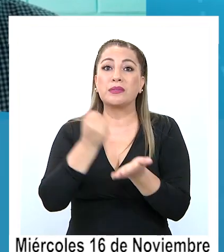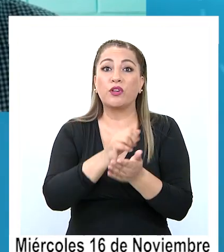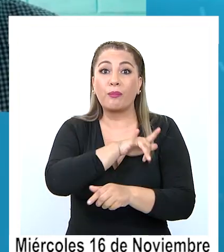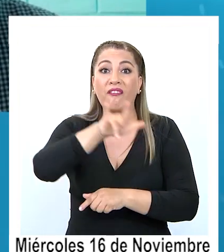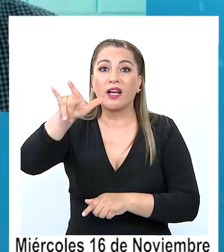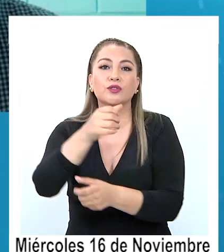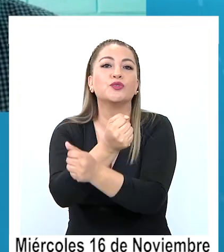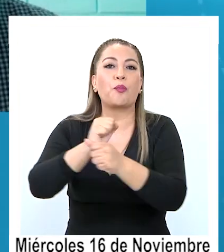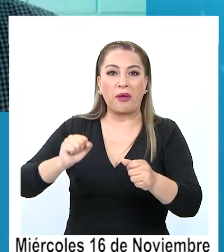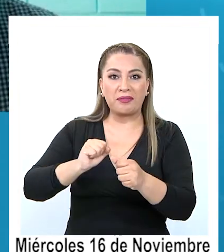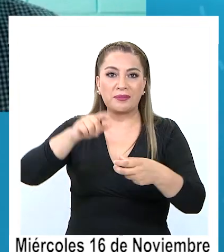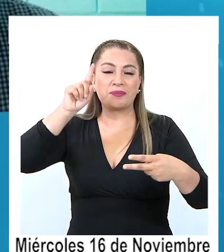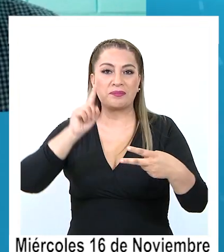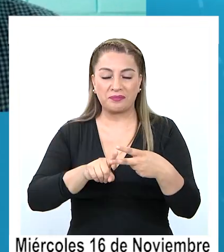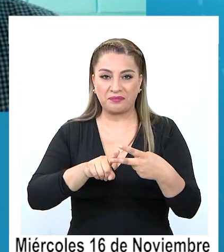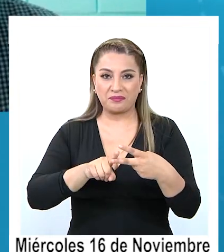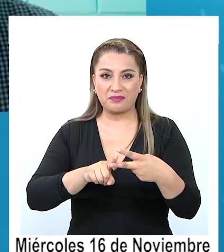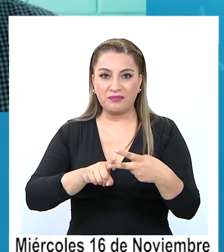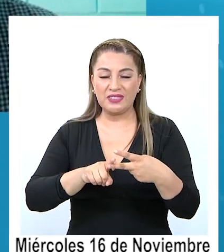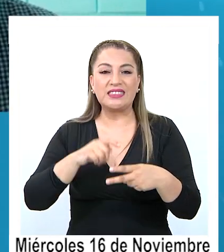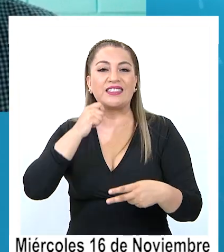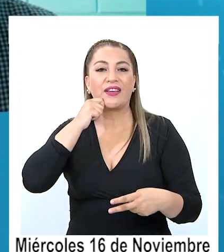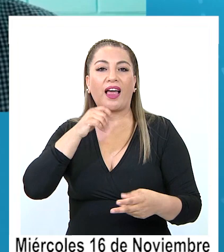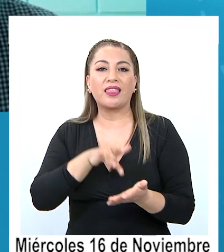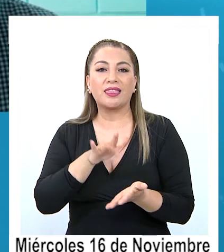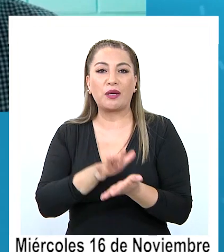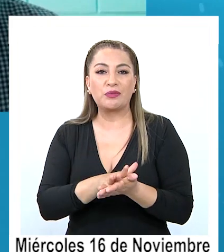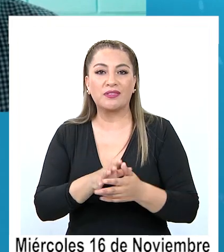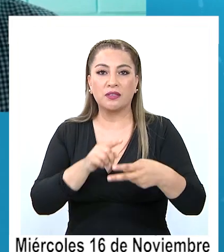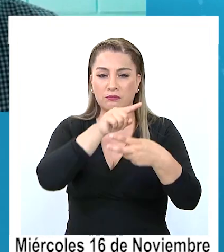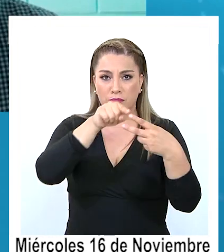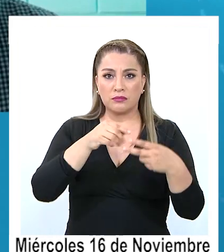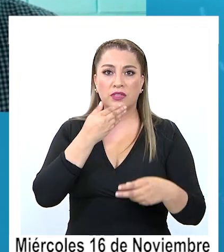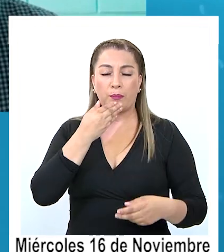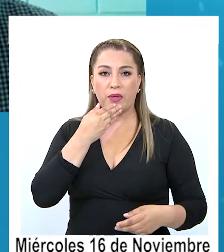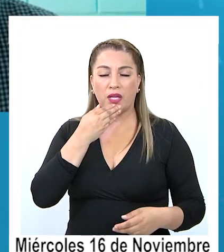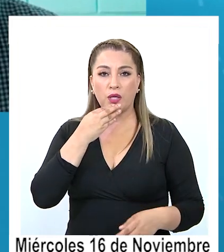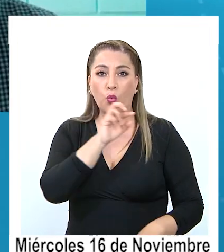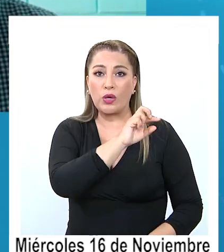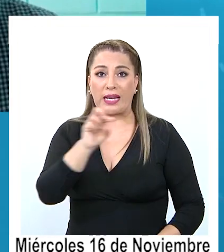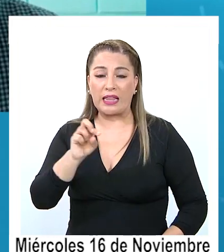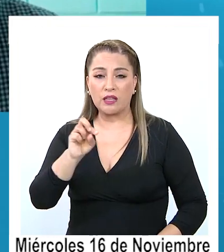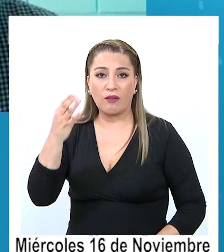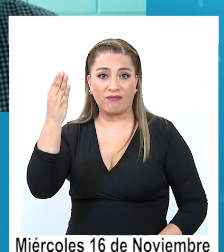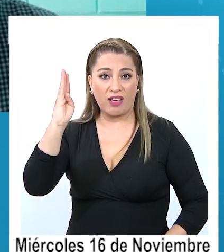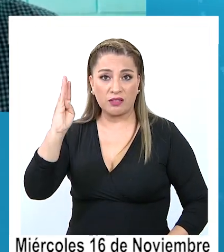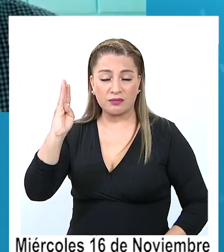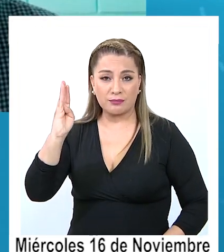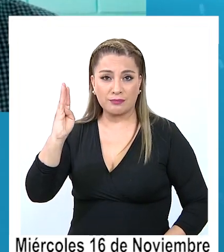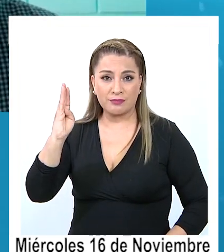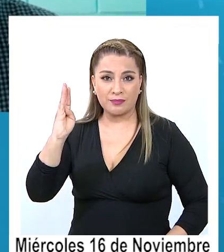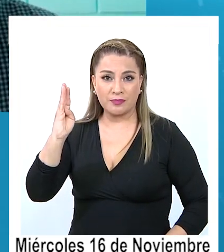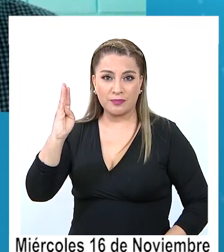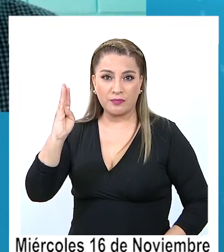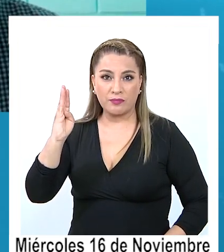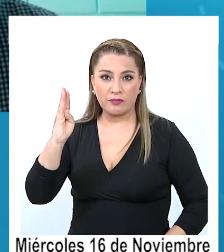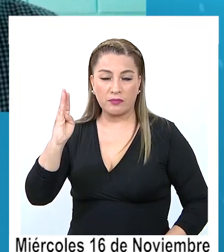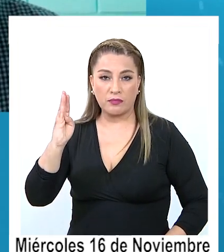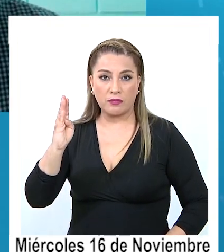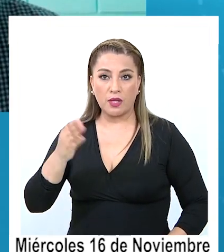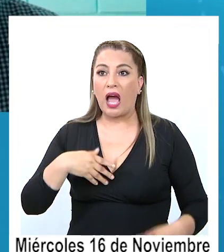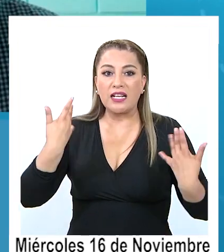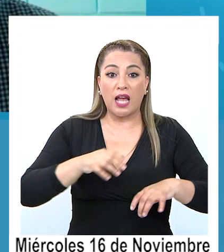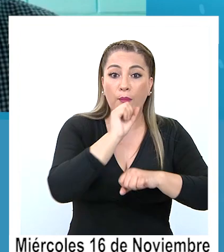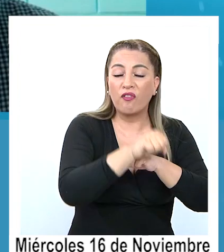puede, ¿cierto? Mientras esté en el Registro Nacional de Deudores. Incluso si va a pedir un crédito de consumo, ¿cierto? Y se aprueba el